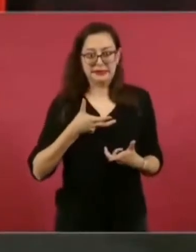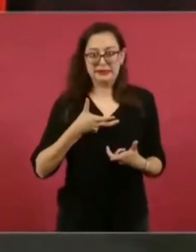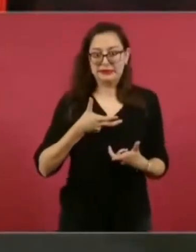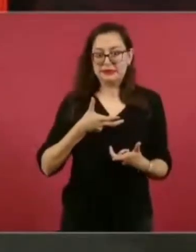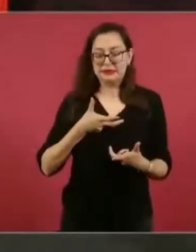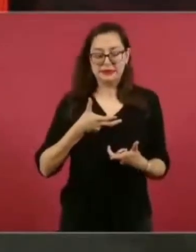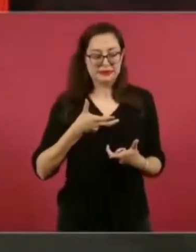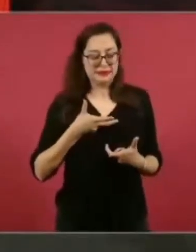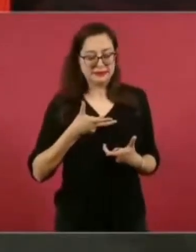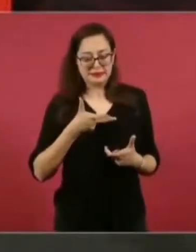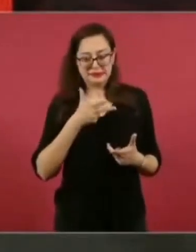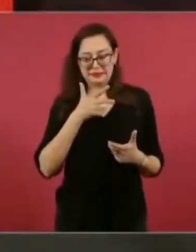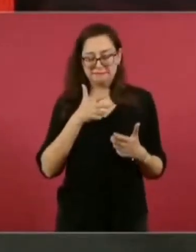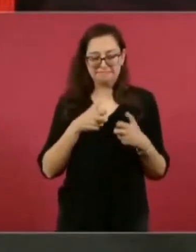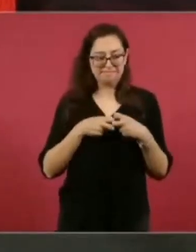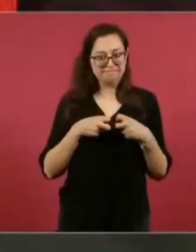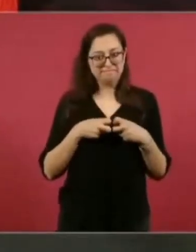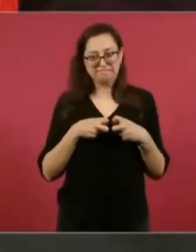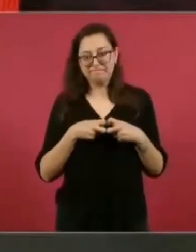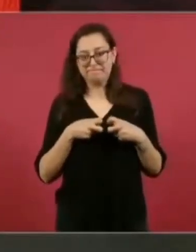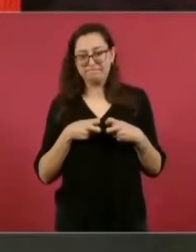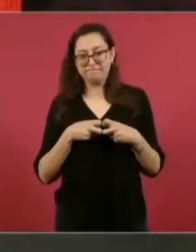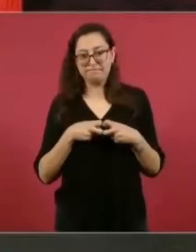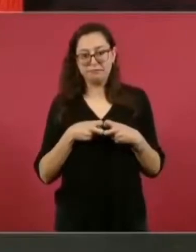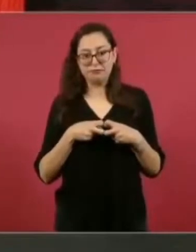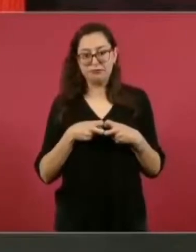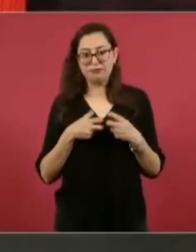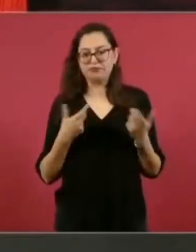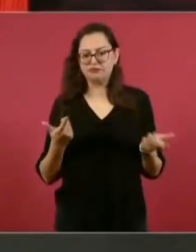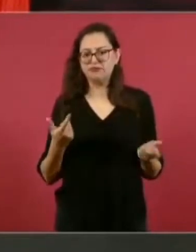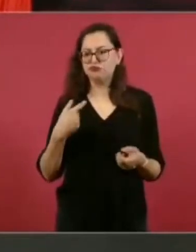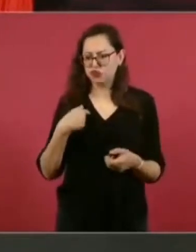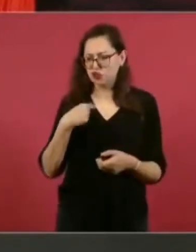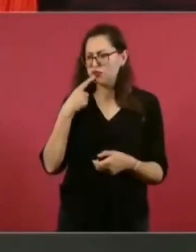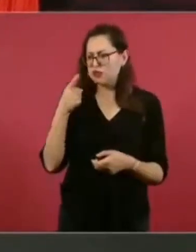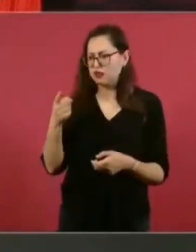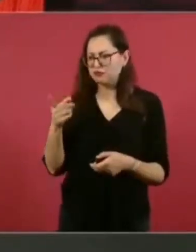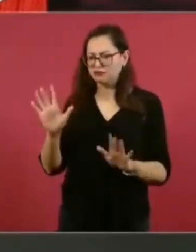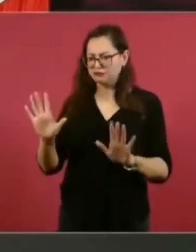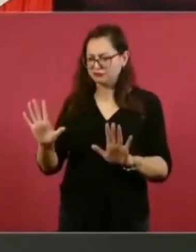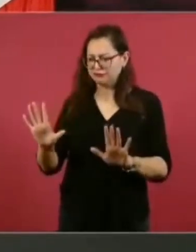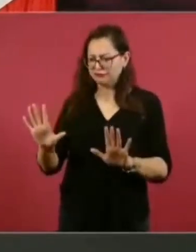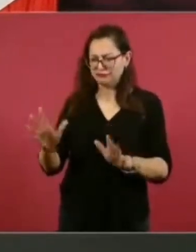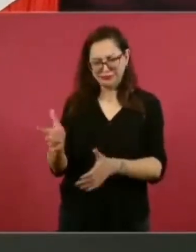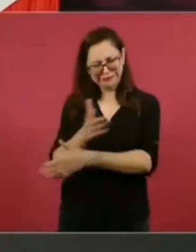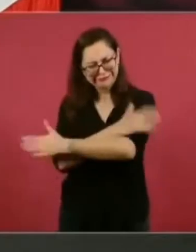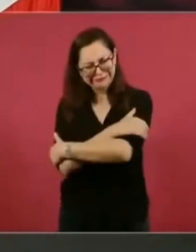Me acuerdo que te dije y hasta te abracé y te dije, no te preocupes,